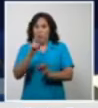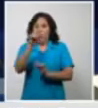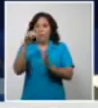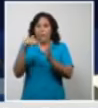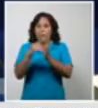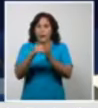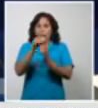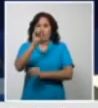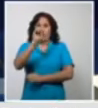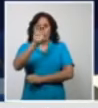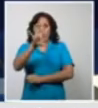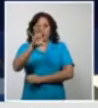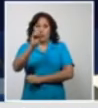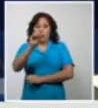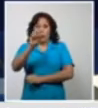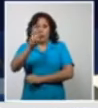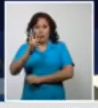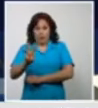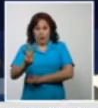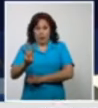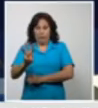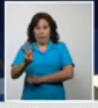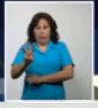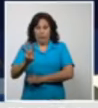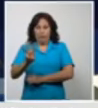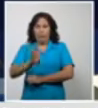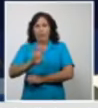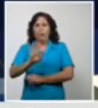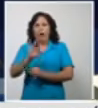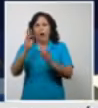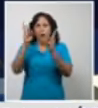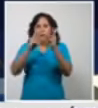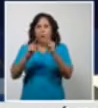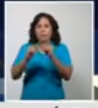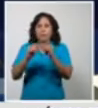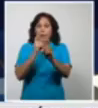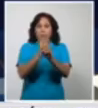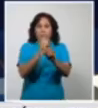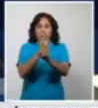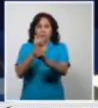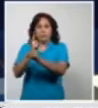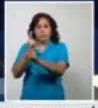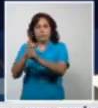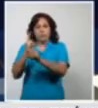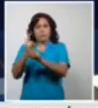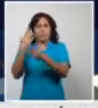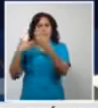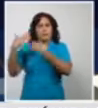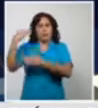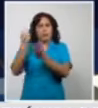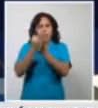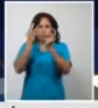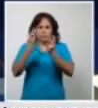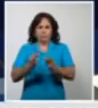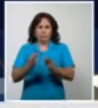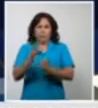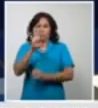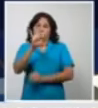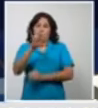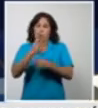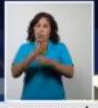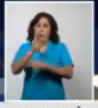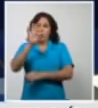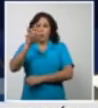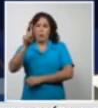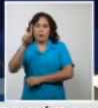1.503 que son como resultado de contactos con casos que ya han sido confirmados, o sea, el